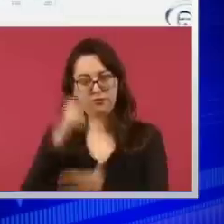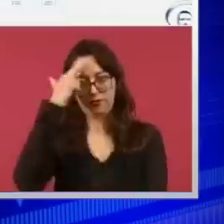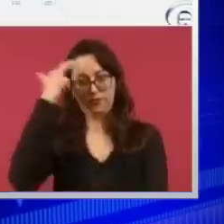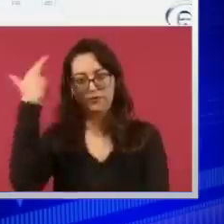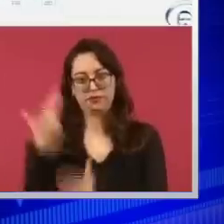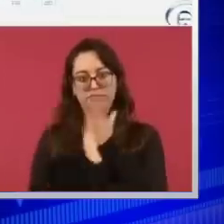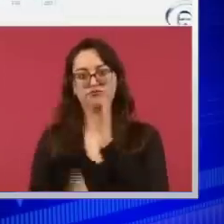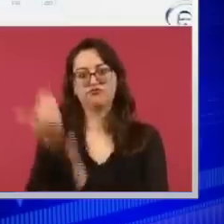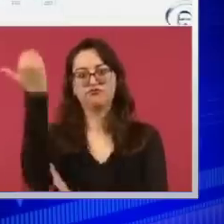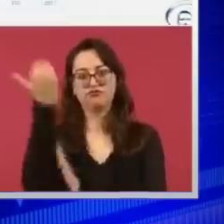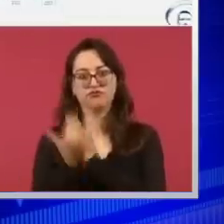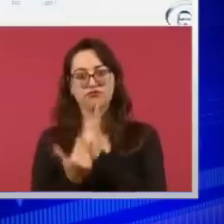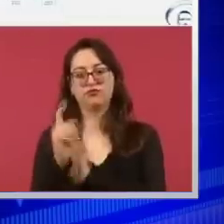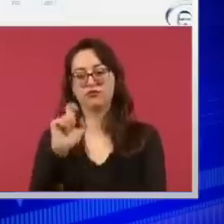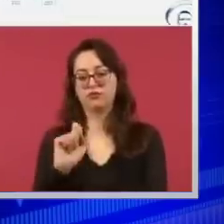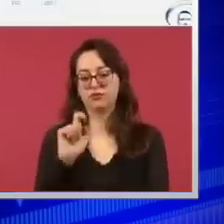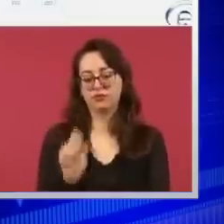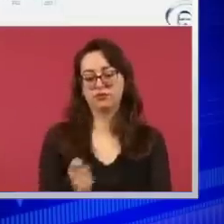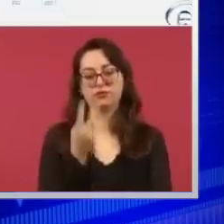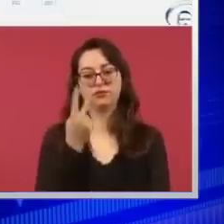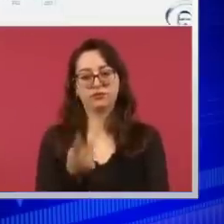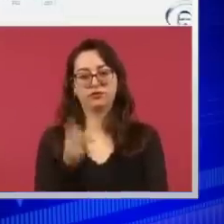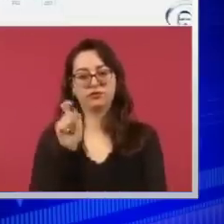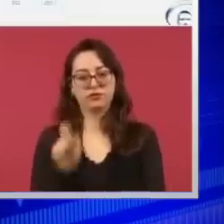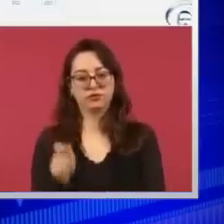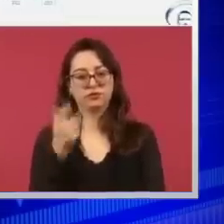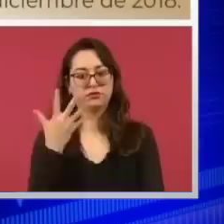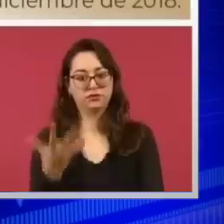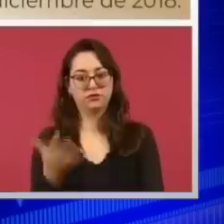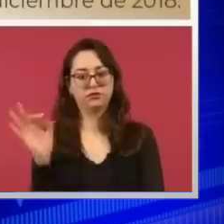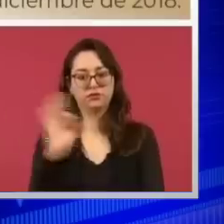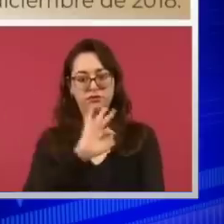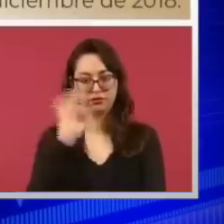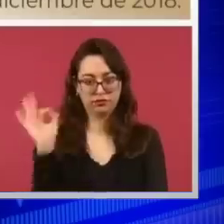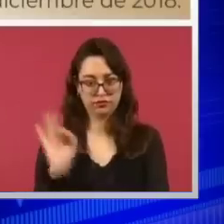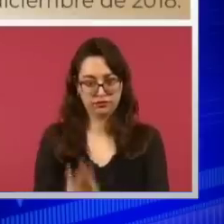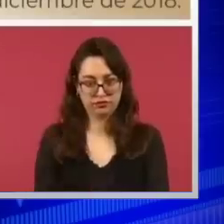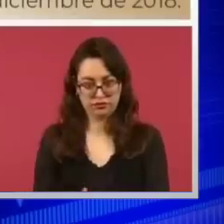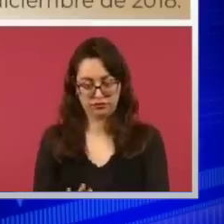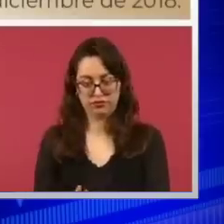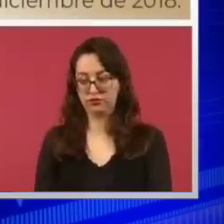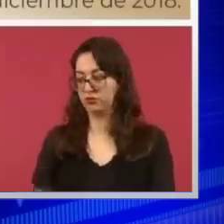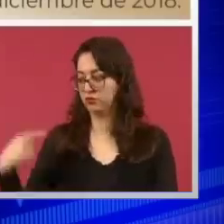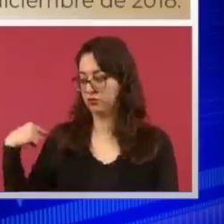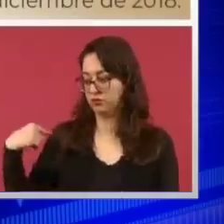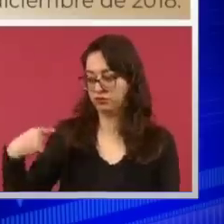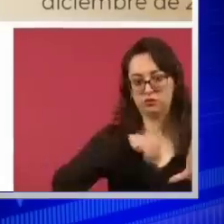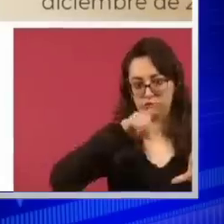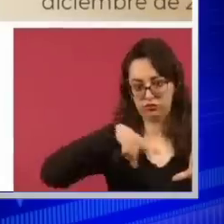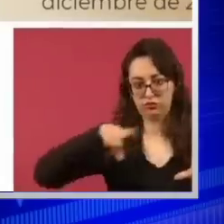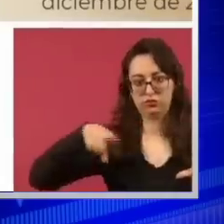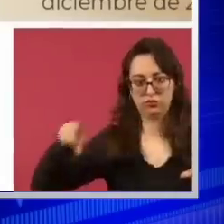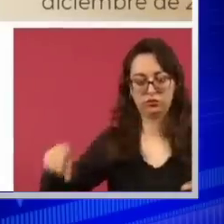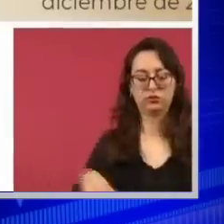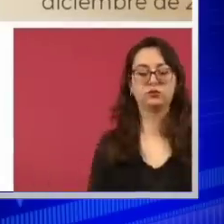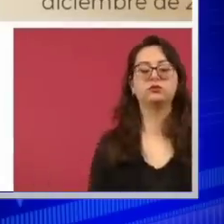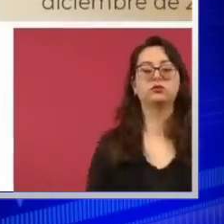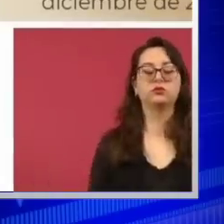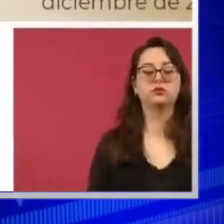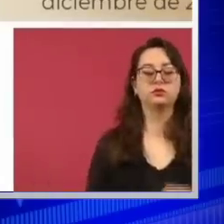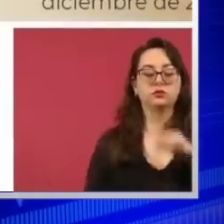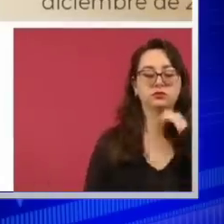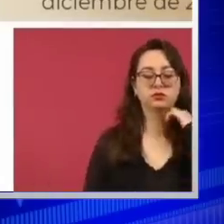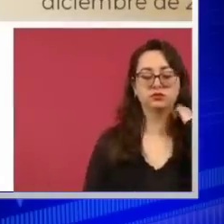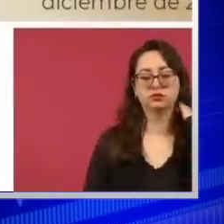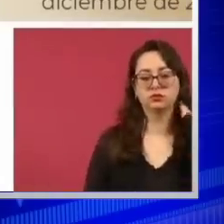22.5%. Todos los delitos que damos el día de hoy son hasta el último día del mes de marzo. Los delitos que han